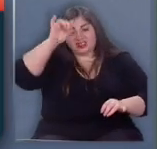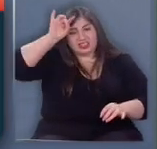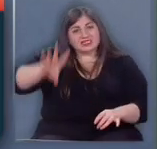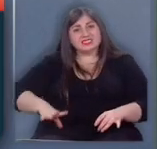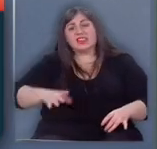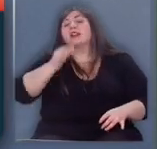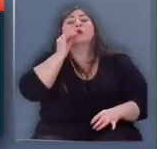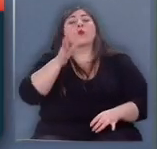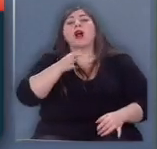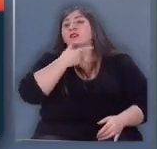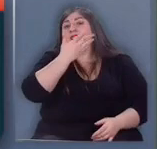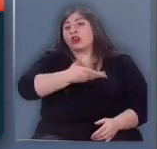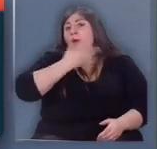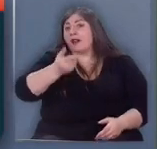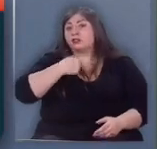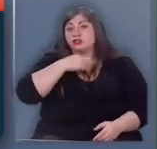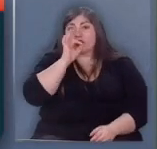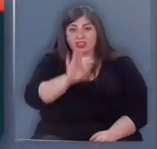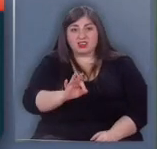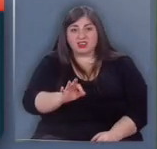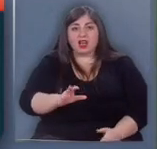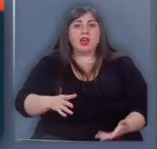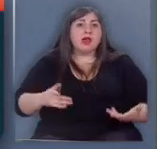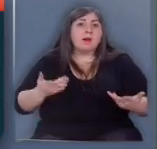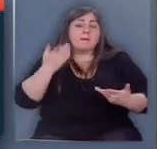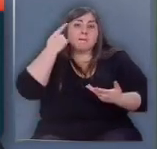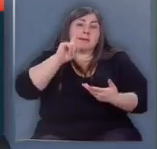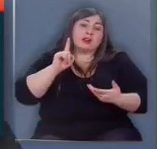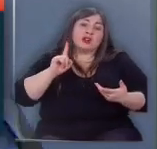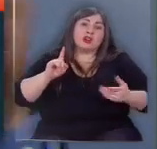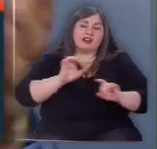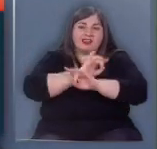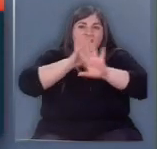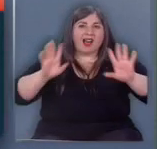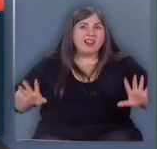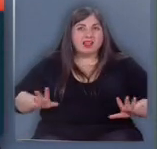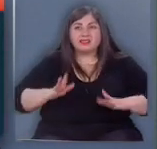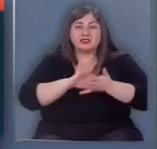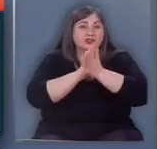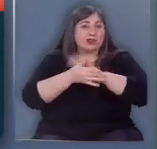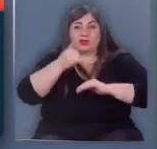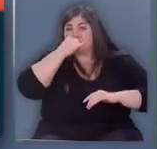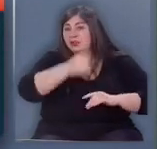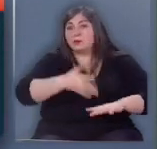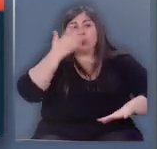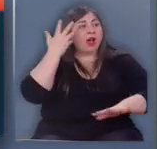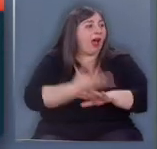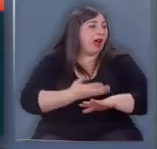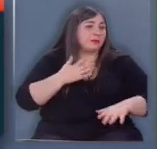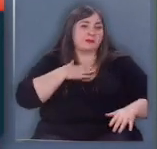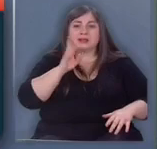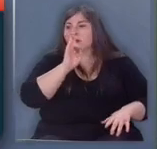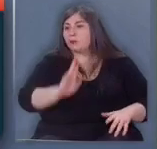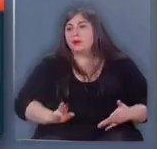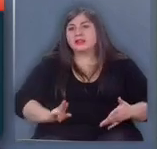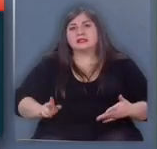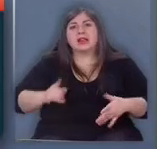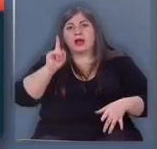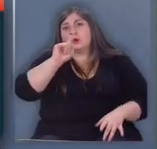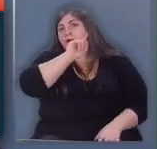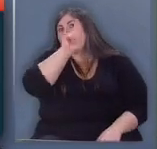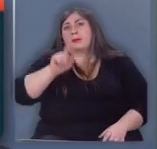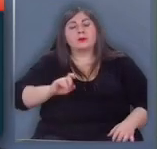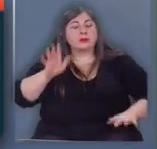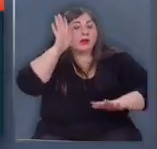las recomendaciones que di. Pero claramente, como pasa todo el tiempo, hubo interpretaciones de mi respuesta a una